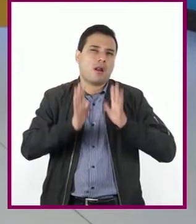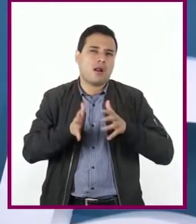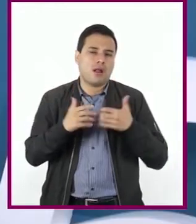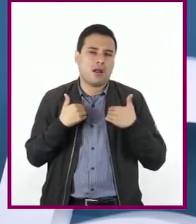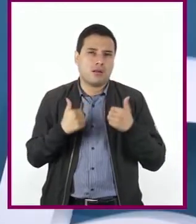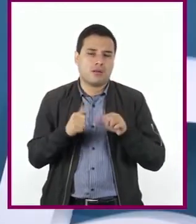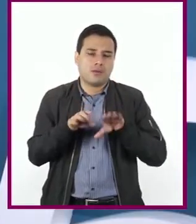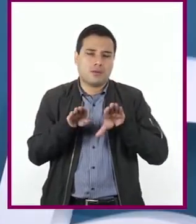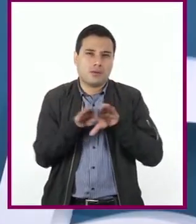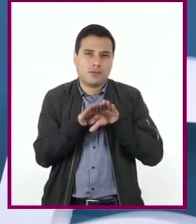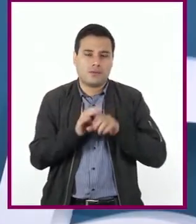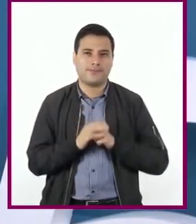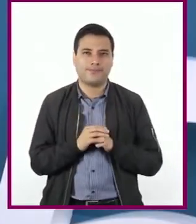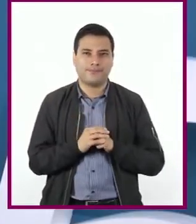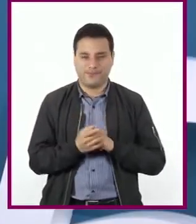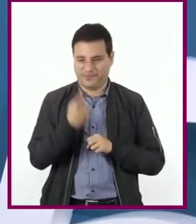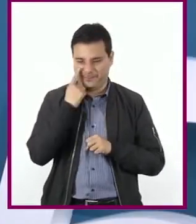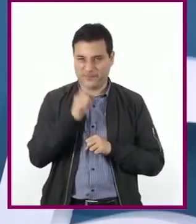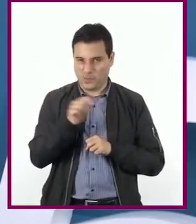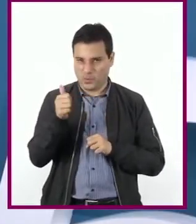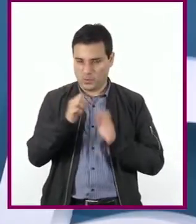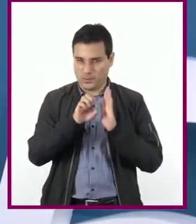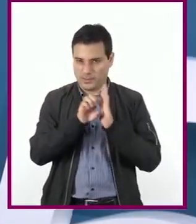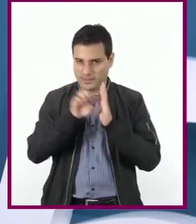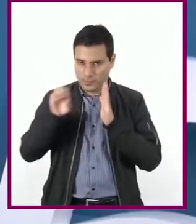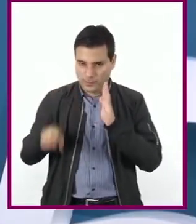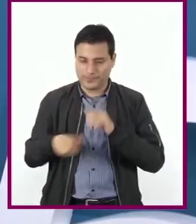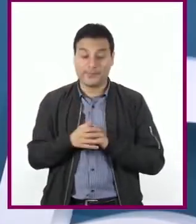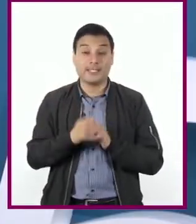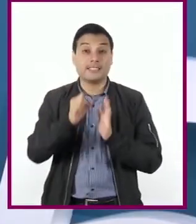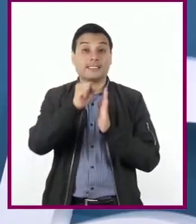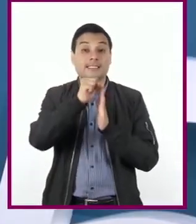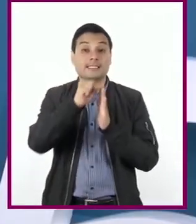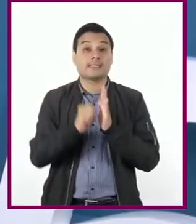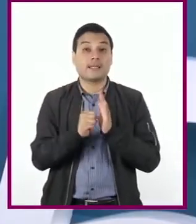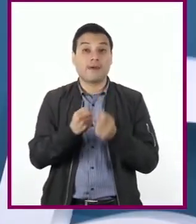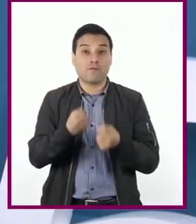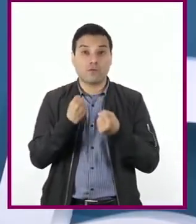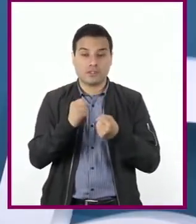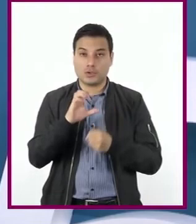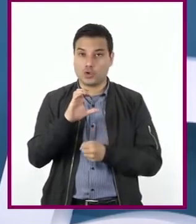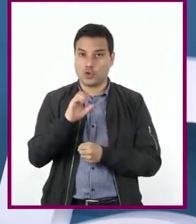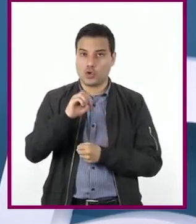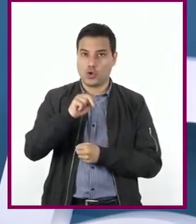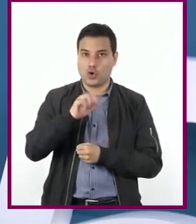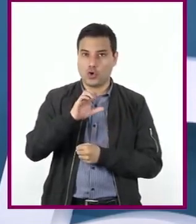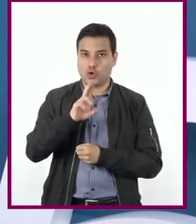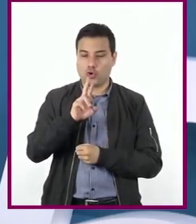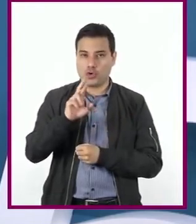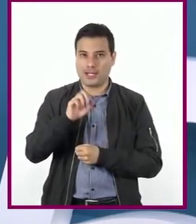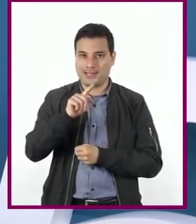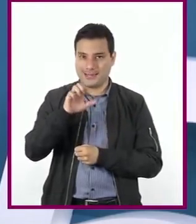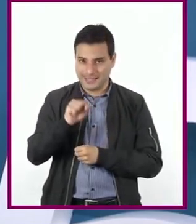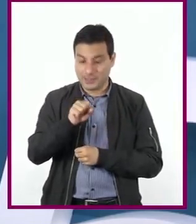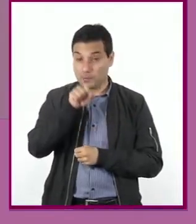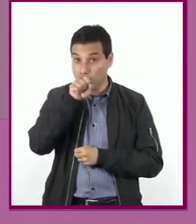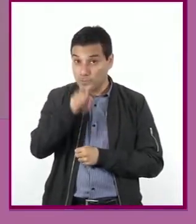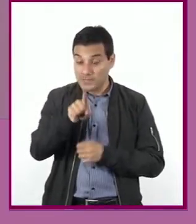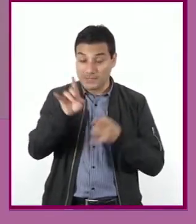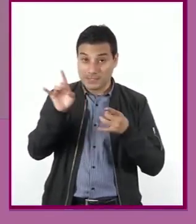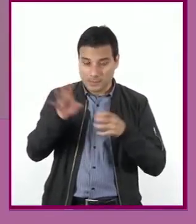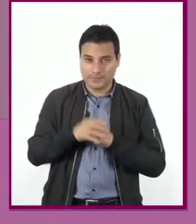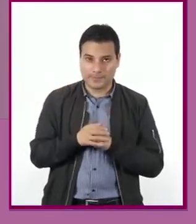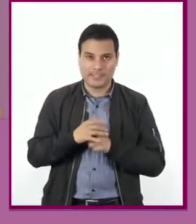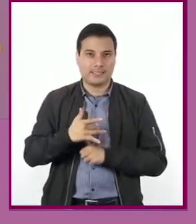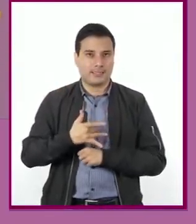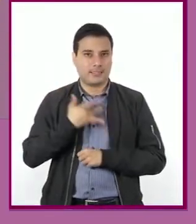El siguiente es el sistema de fuerzas concurrentes con la misma dirección y distinto sentido.